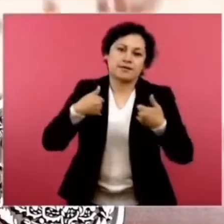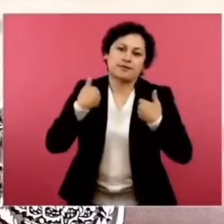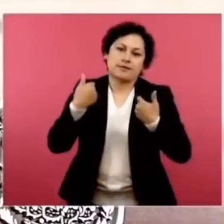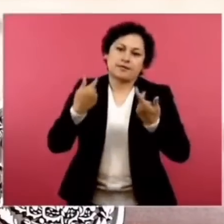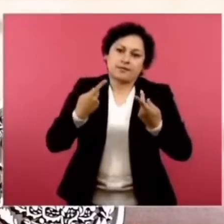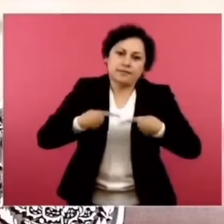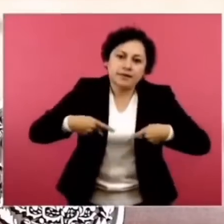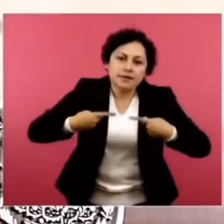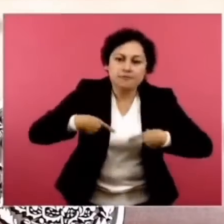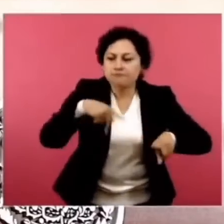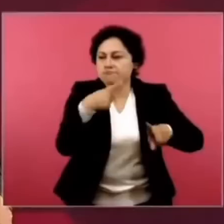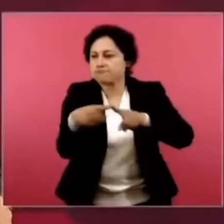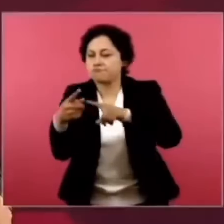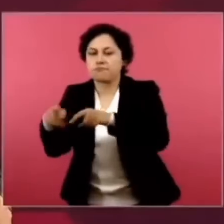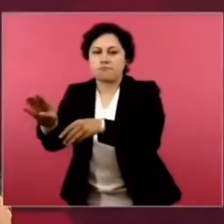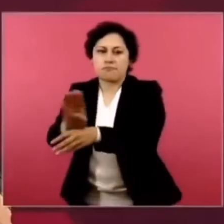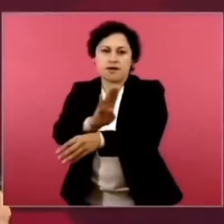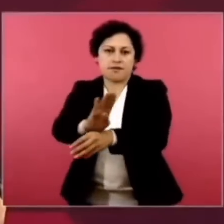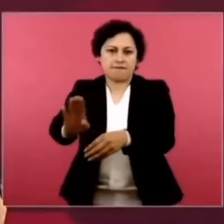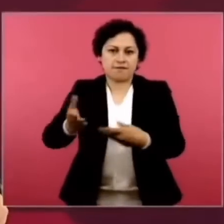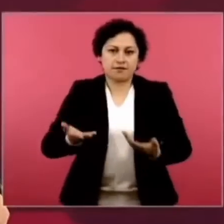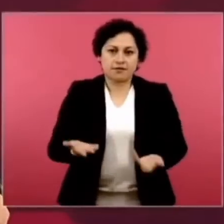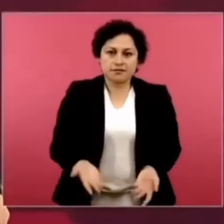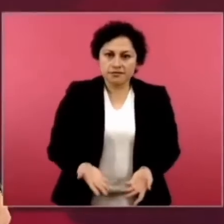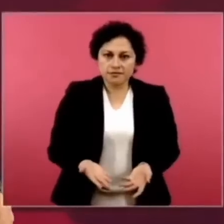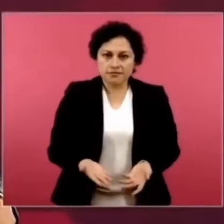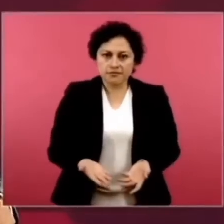hay lujos en el gobierno,